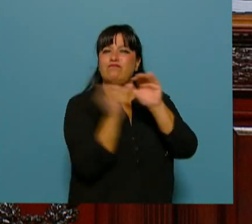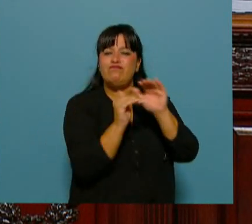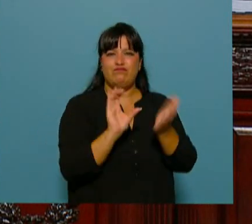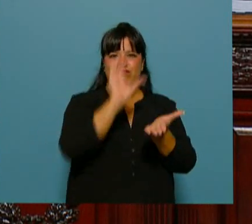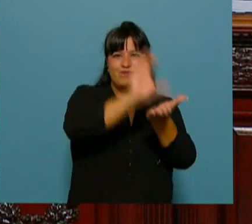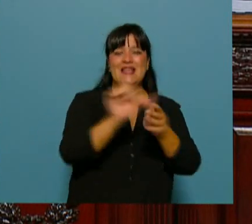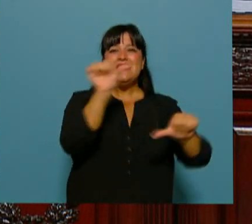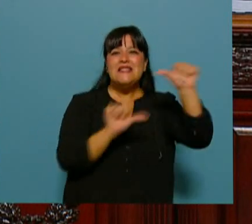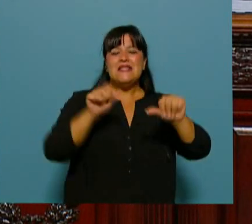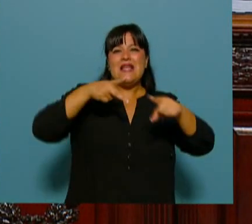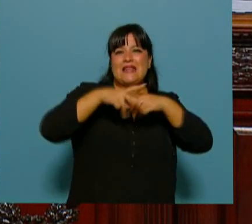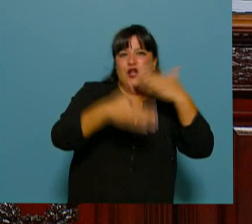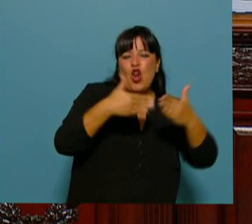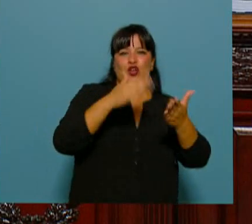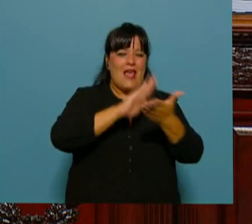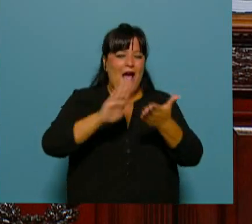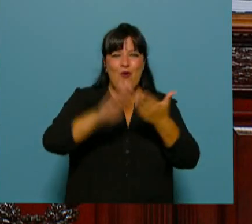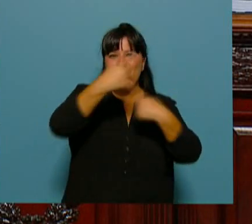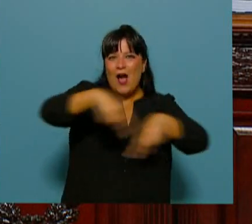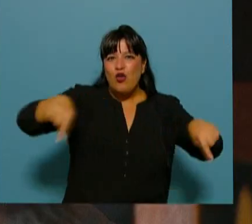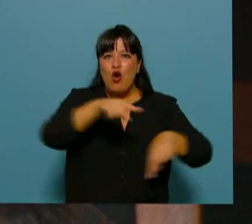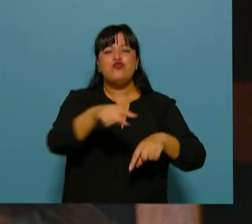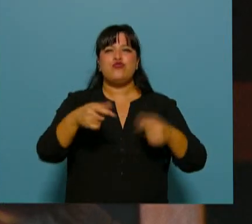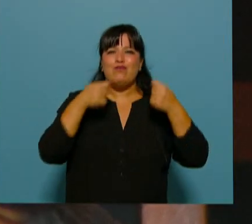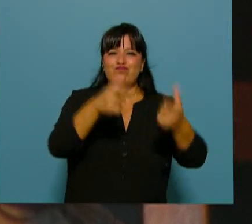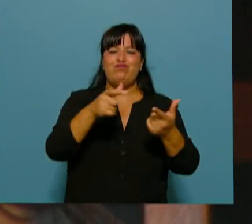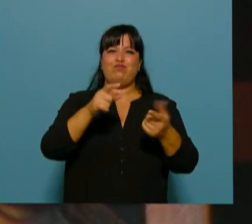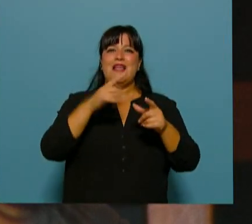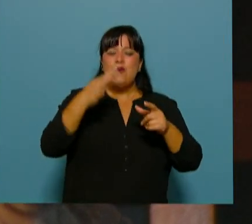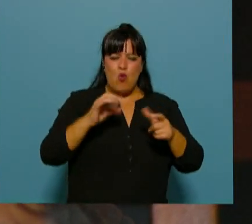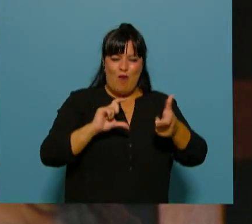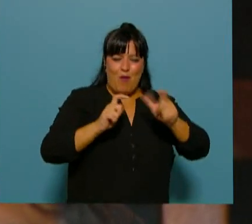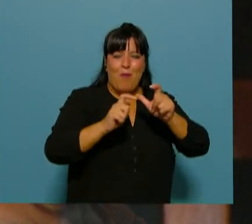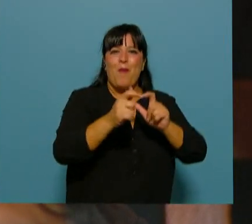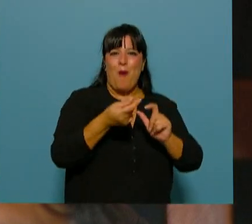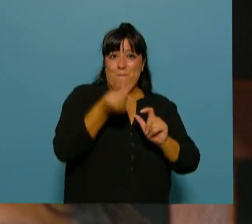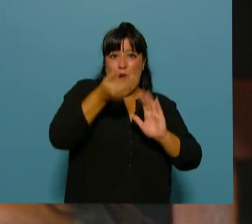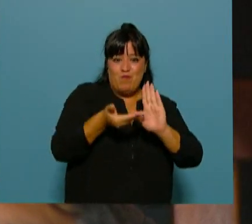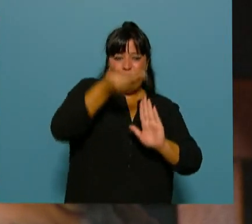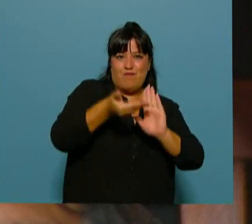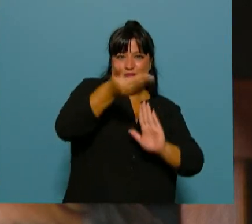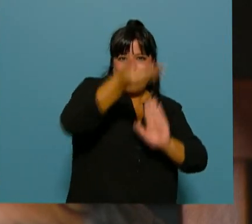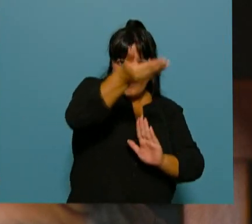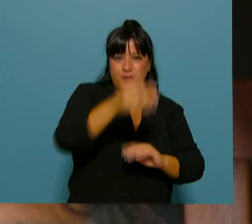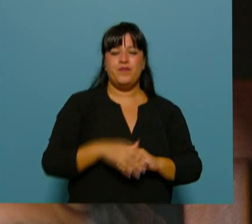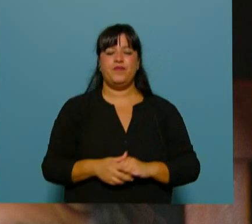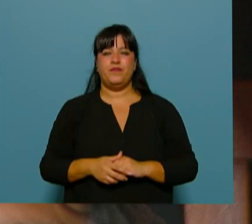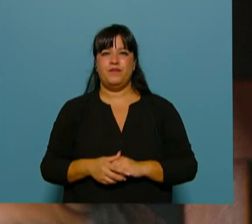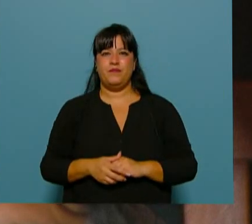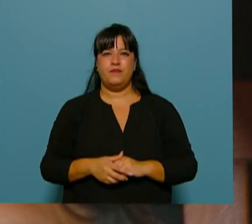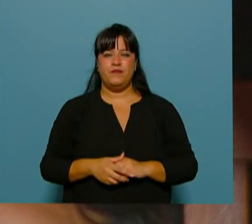de Ciencia, Tecnología e Innovación que garantiza el incremento progresivo y sostenido de su presupuesto hasta la próxima